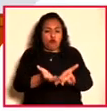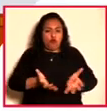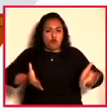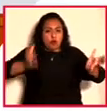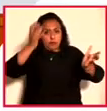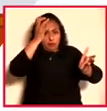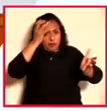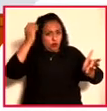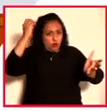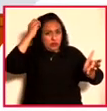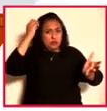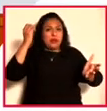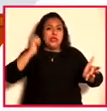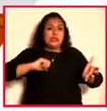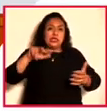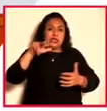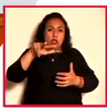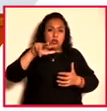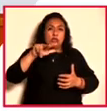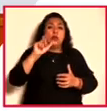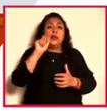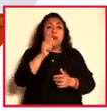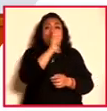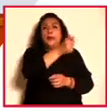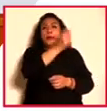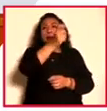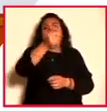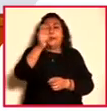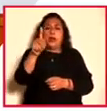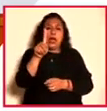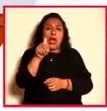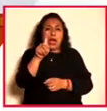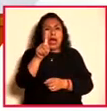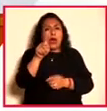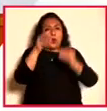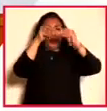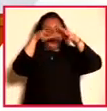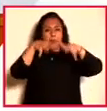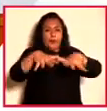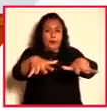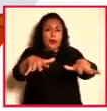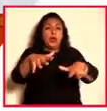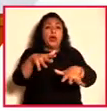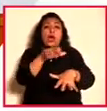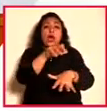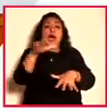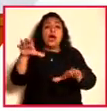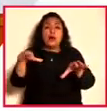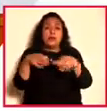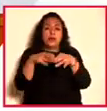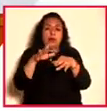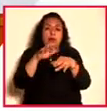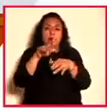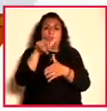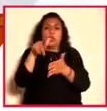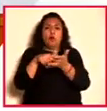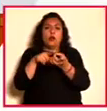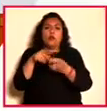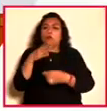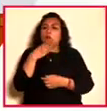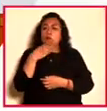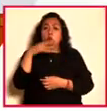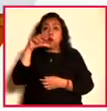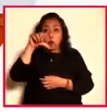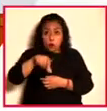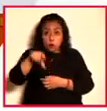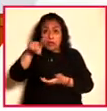siglo XVIII y su complementario aspersor de agua bendita, que pertenecieron a la misión de Caborca en Sonora, donde hoy se encuentra el